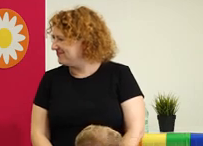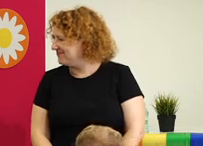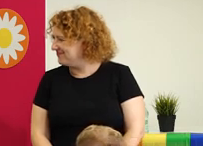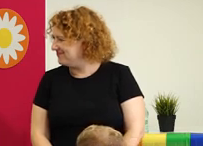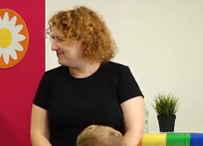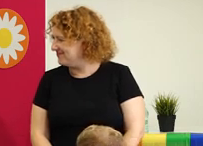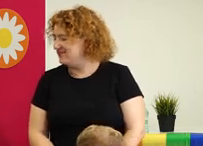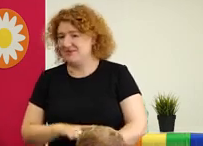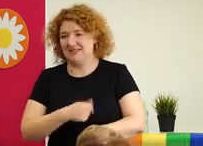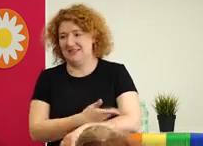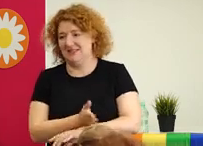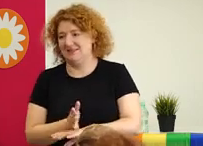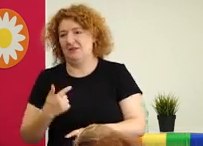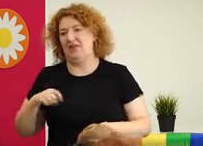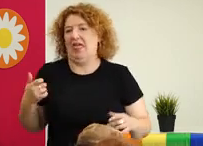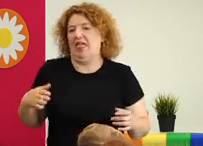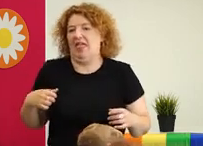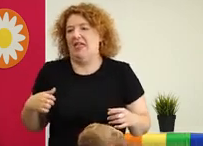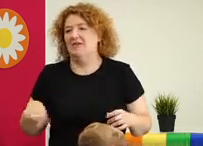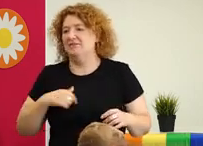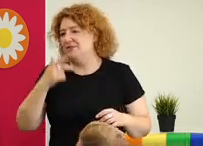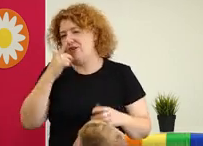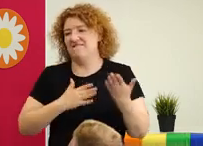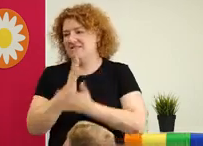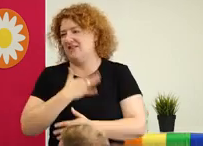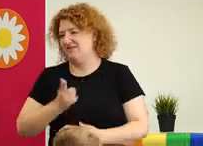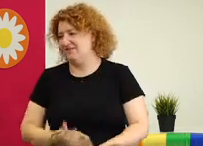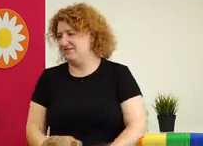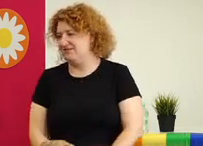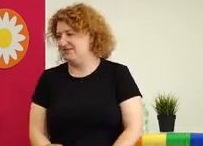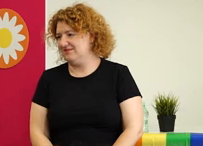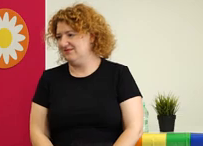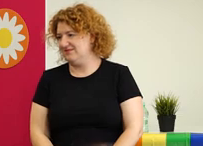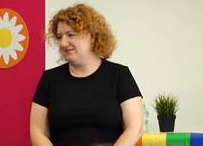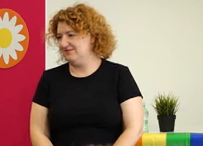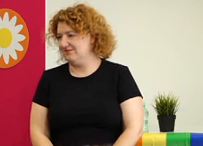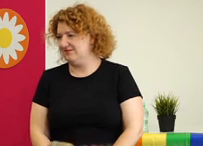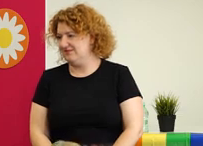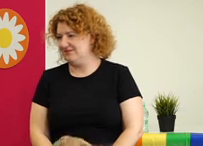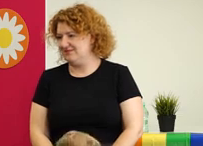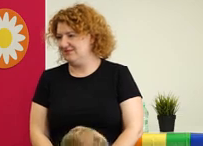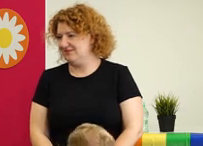Es que me decían que íbamos mal de tiempo, pero me he hecho la loca porque no os quería cortar, la verdad. Esto está fatal.